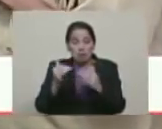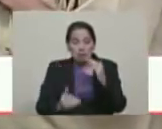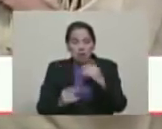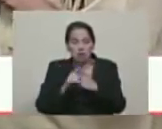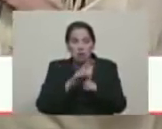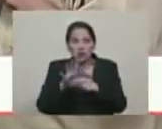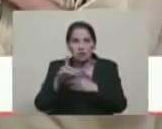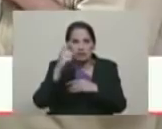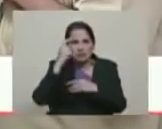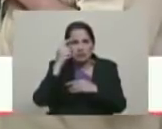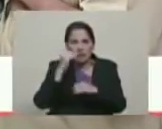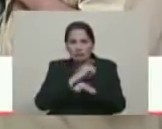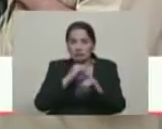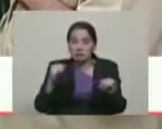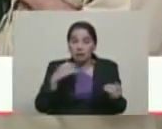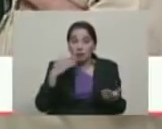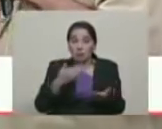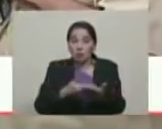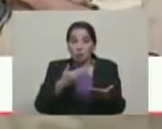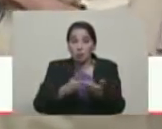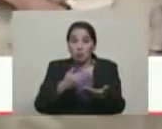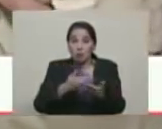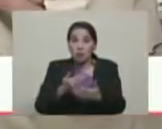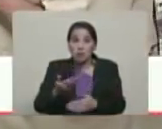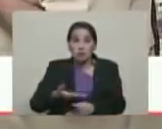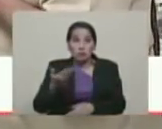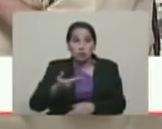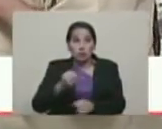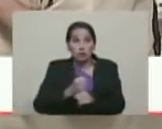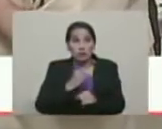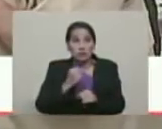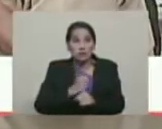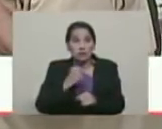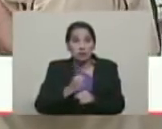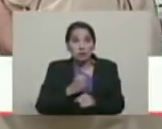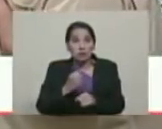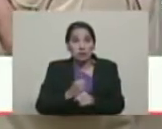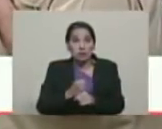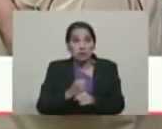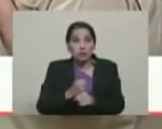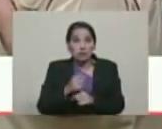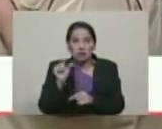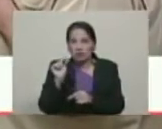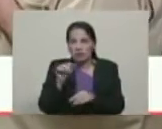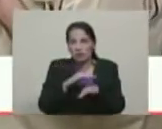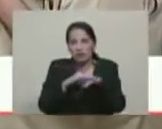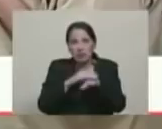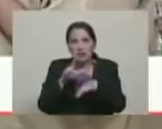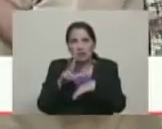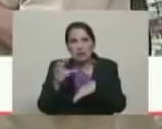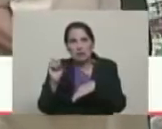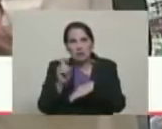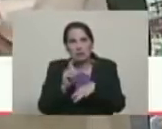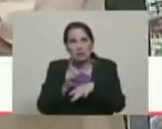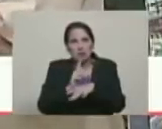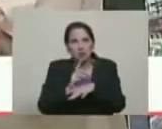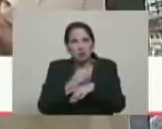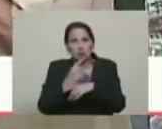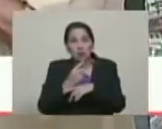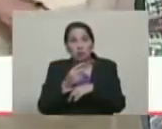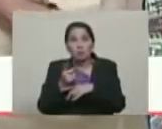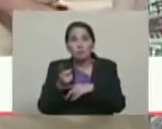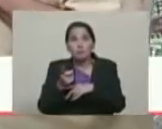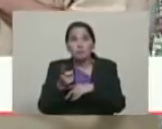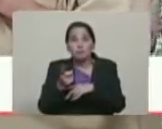hay una propuesta de parte de ellos bien concreta que ya la están trabajando. Correcto. Si me disculpa 30 segundos, el mes de mayo